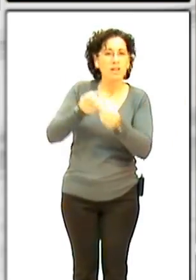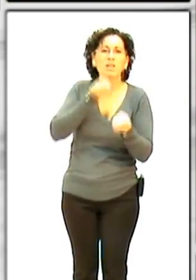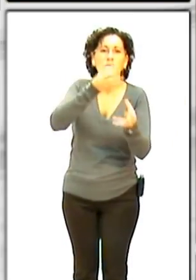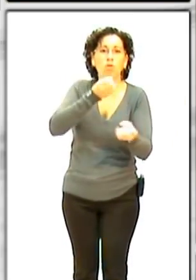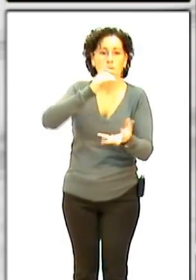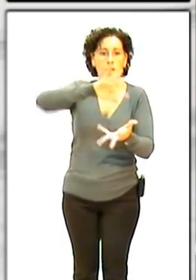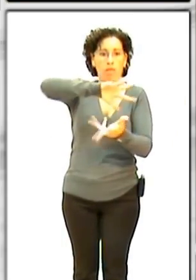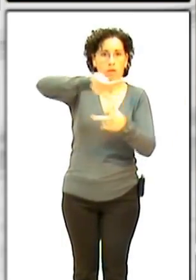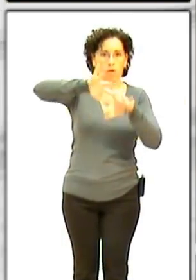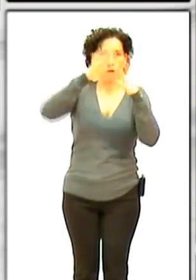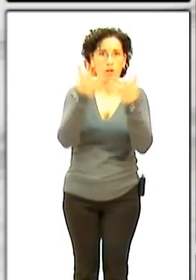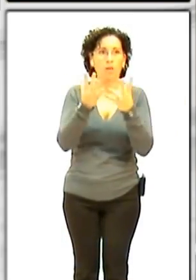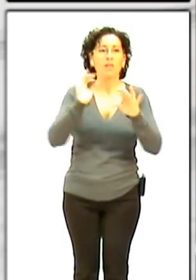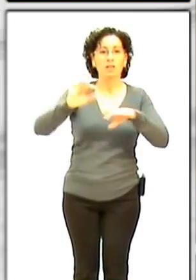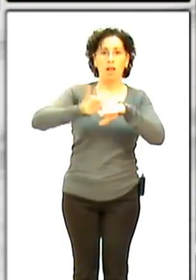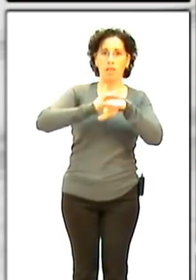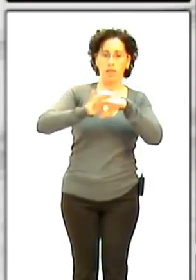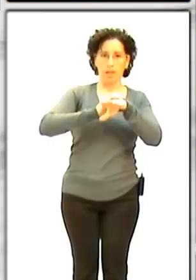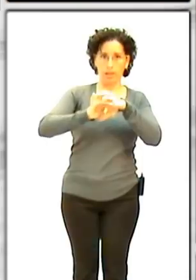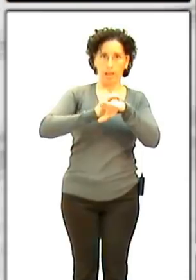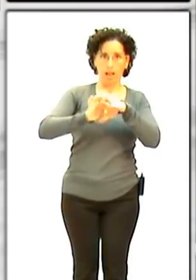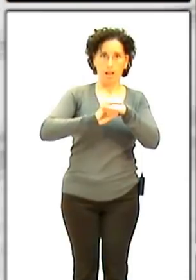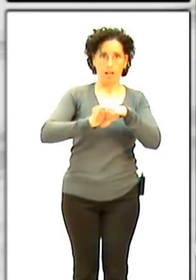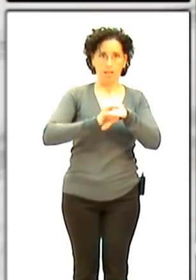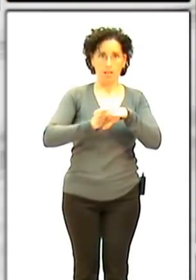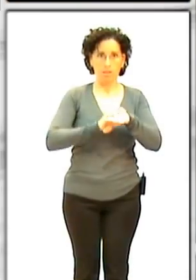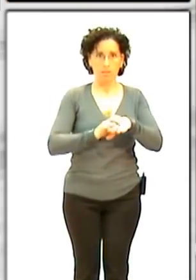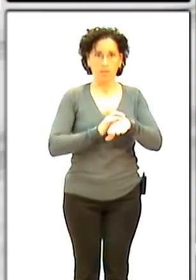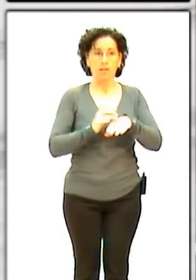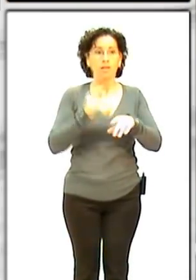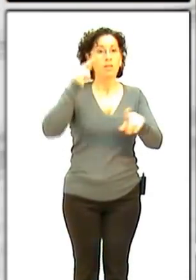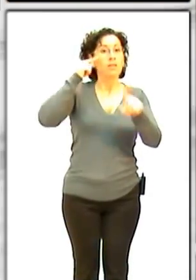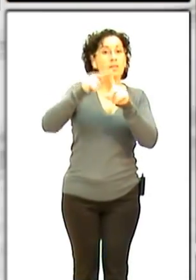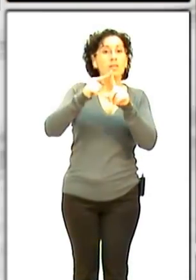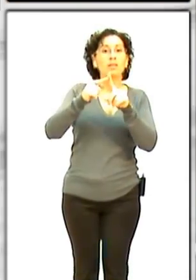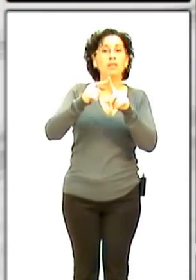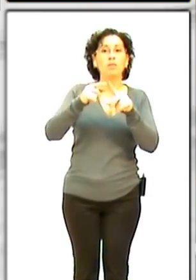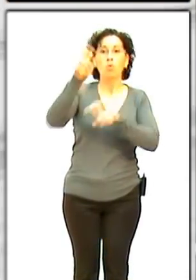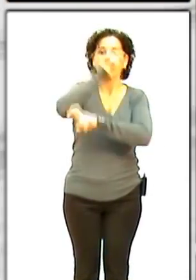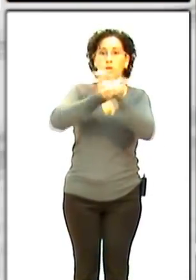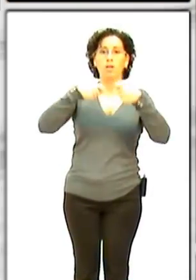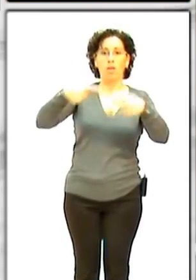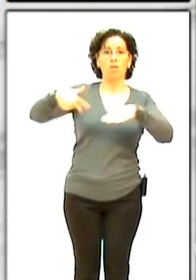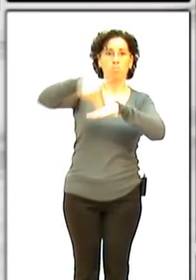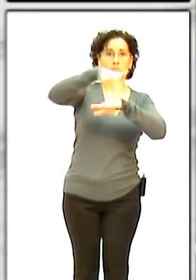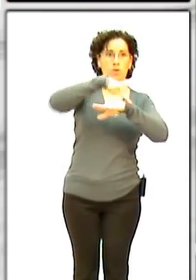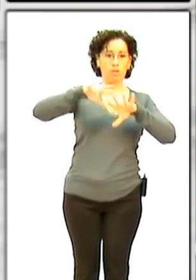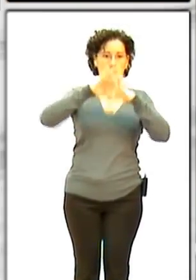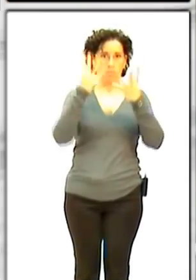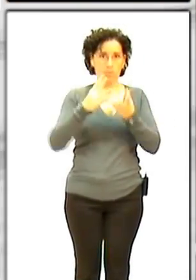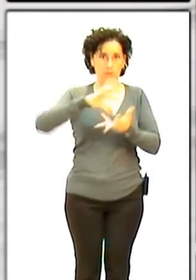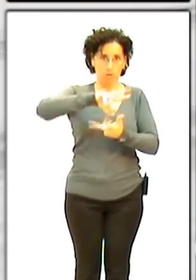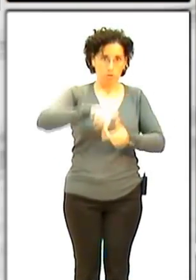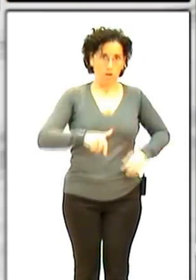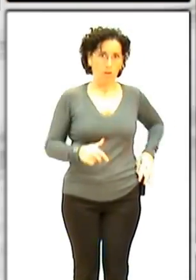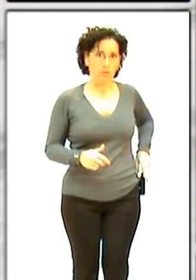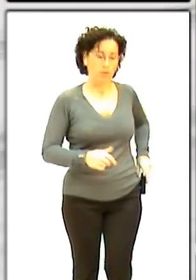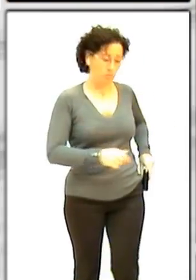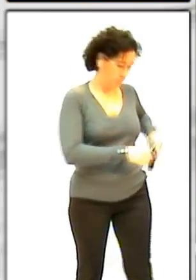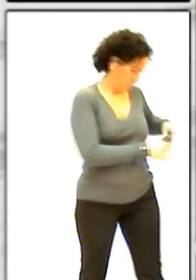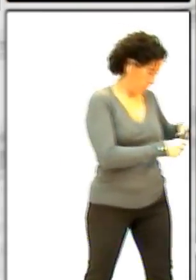geográfica digital y con un posicionamiento geográfico. Ahora